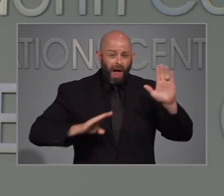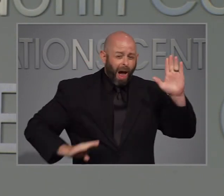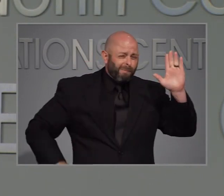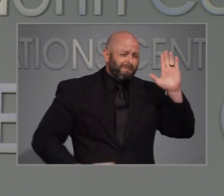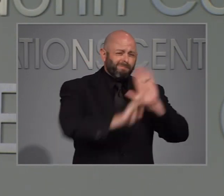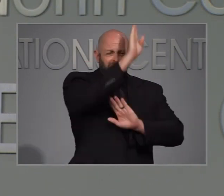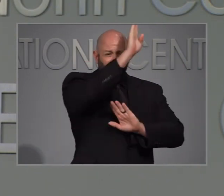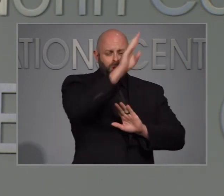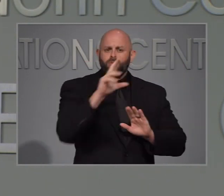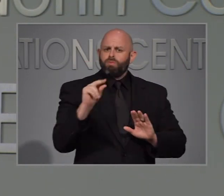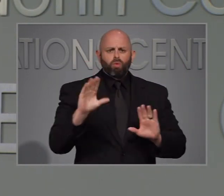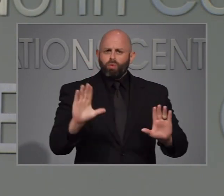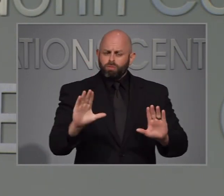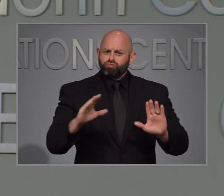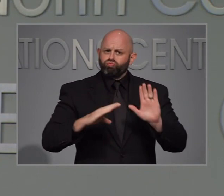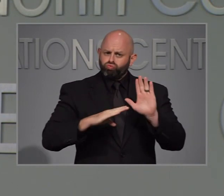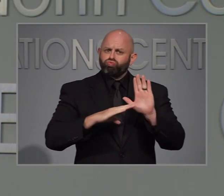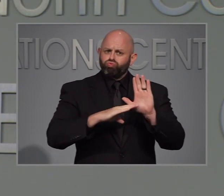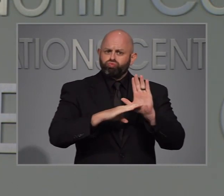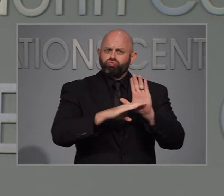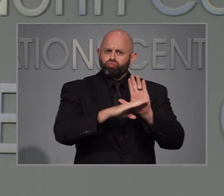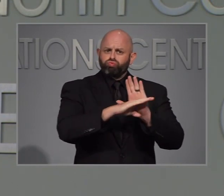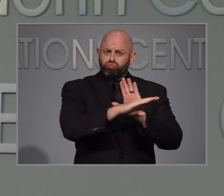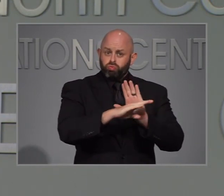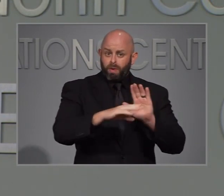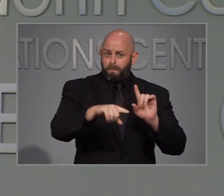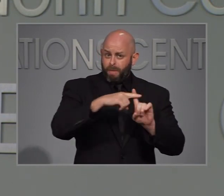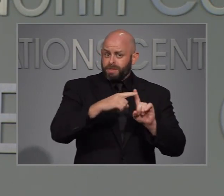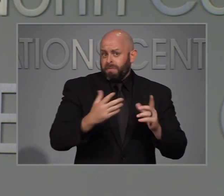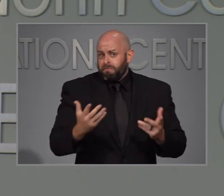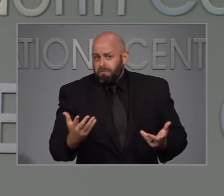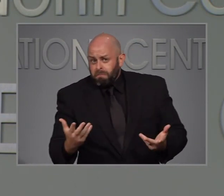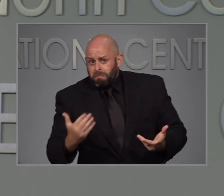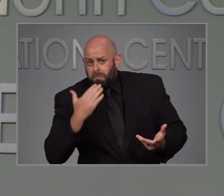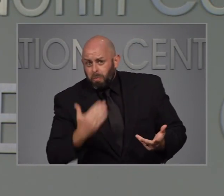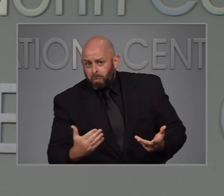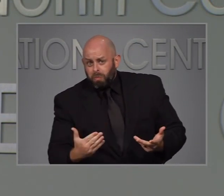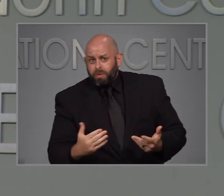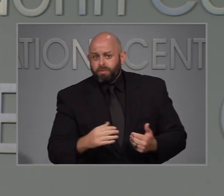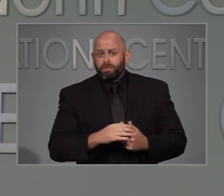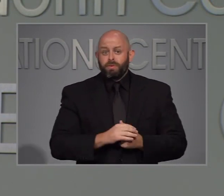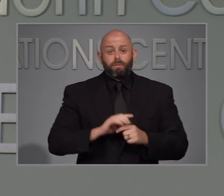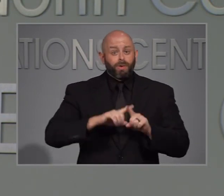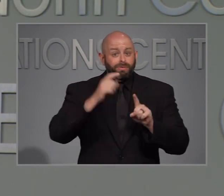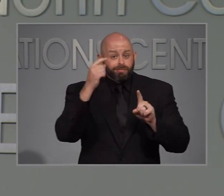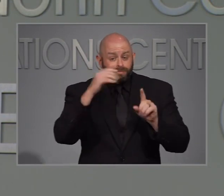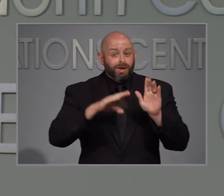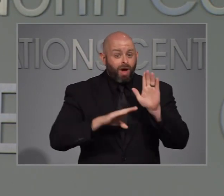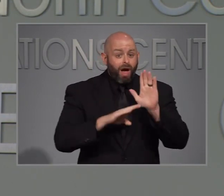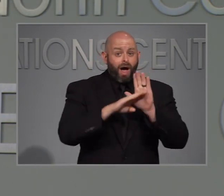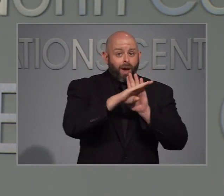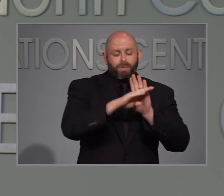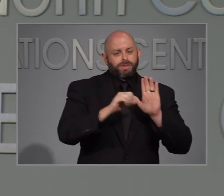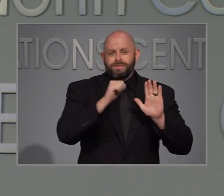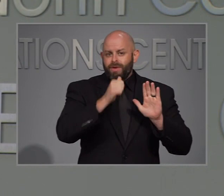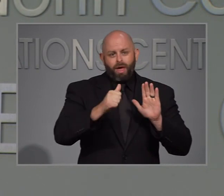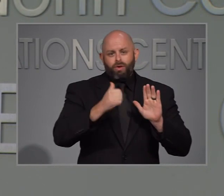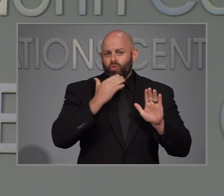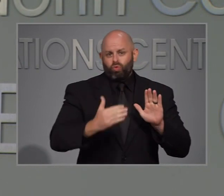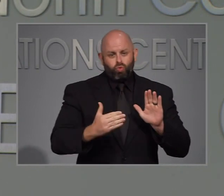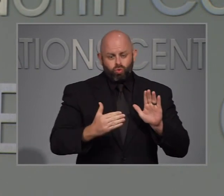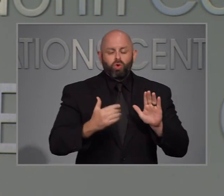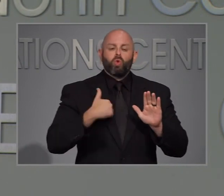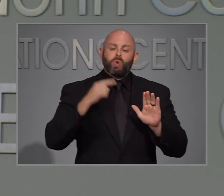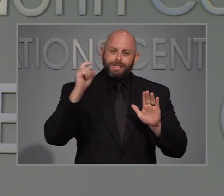Norte y esta ha sido una cosa positiva. Pero al ver que estas cifras están subiendo como están haciéndolo en este